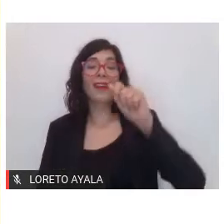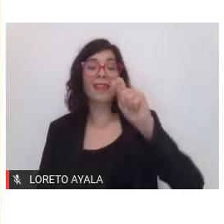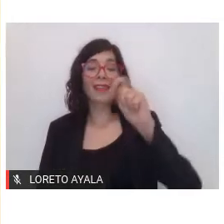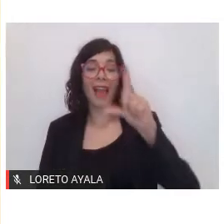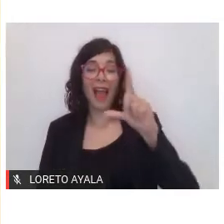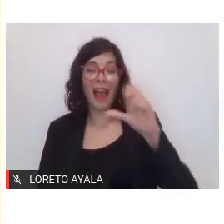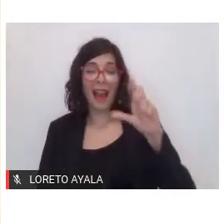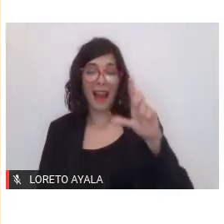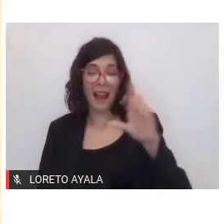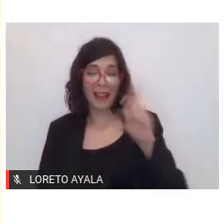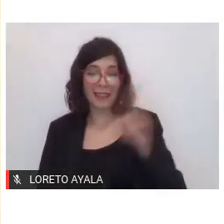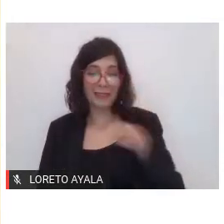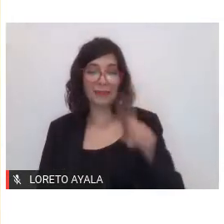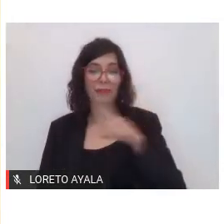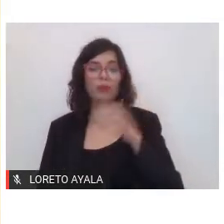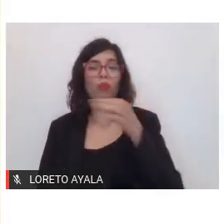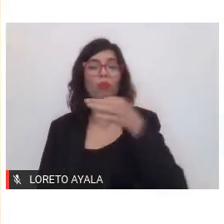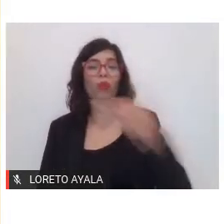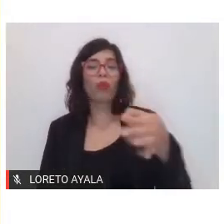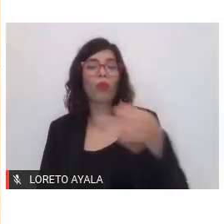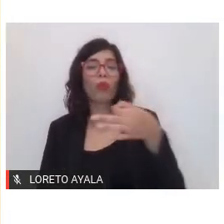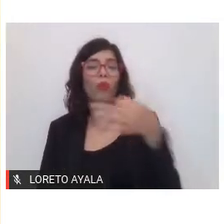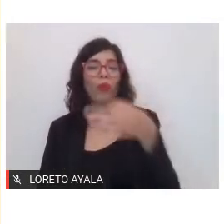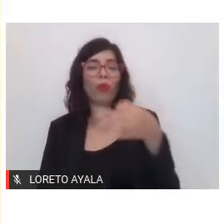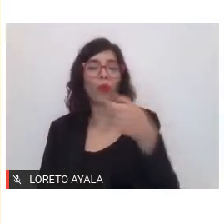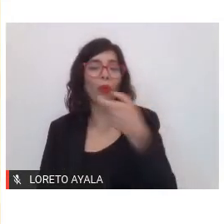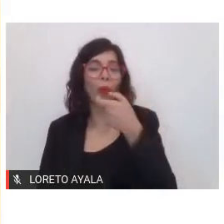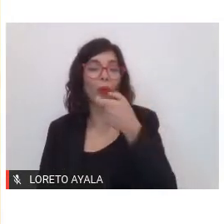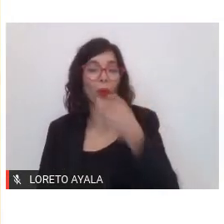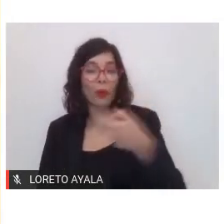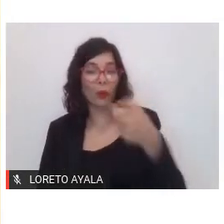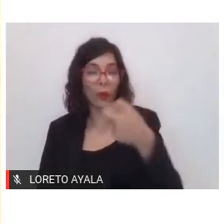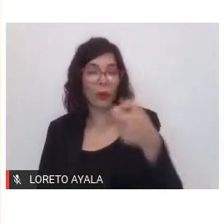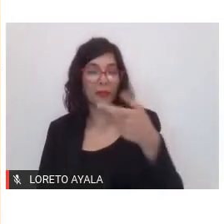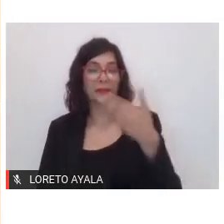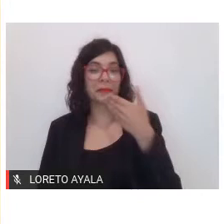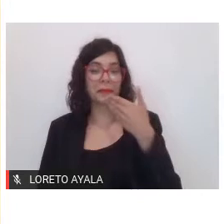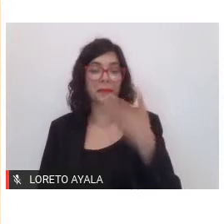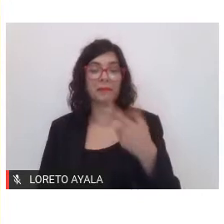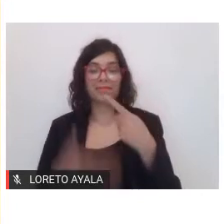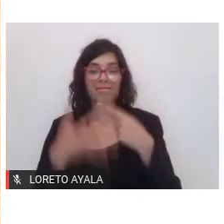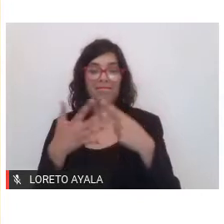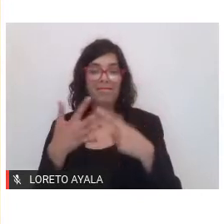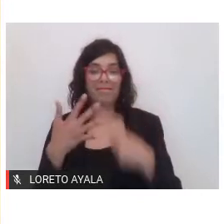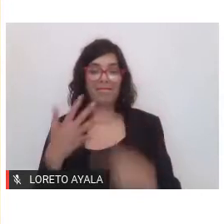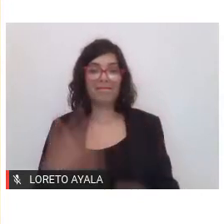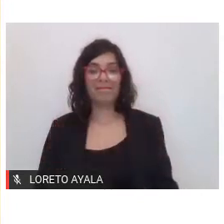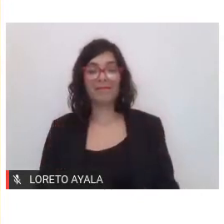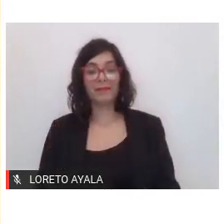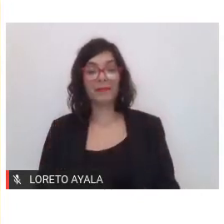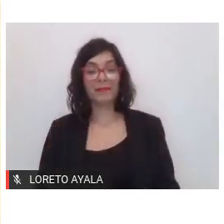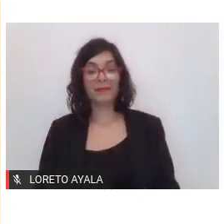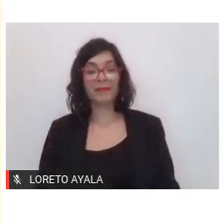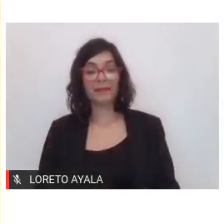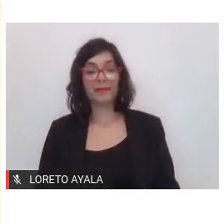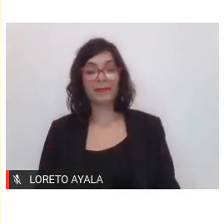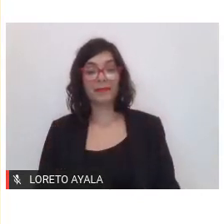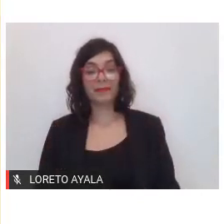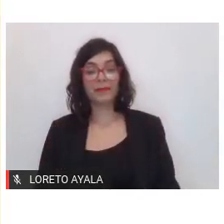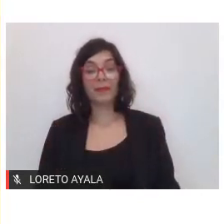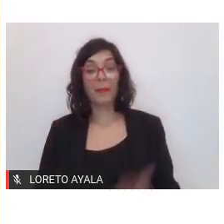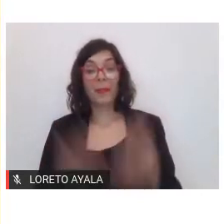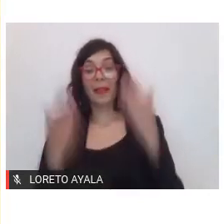Melipilla, Curicó, Los Ángeles, etcétera, etcétera. Así que súper, súper contento. Hoy día, chiquillos, tenemos a propósito de los